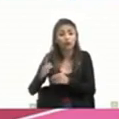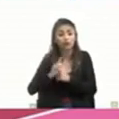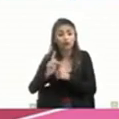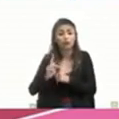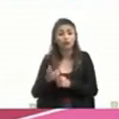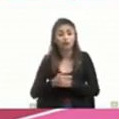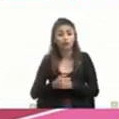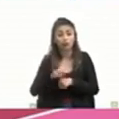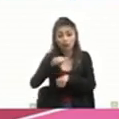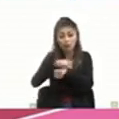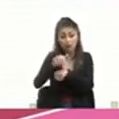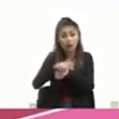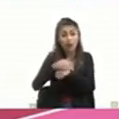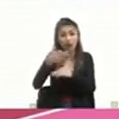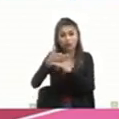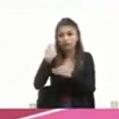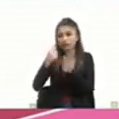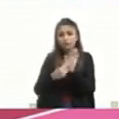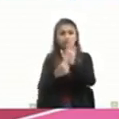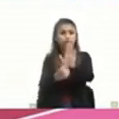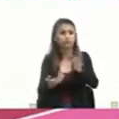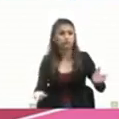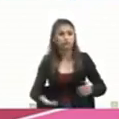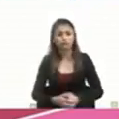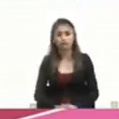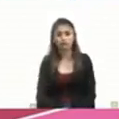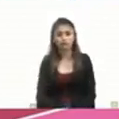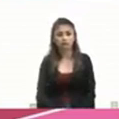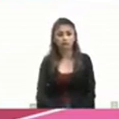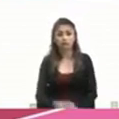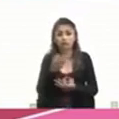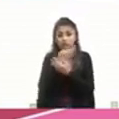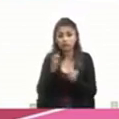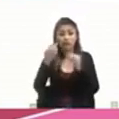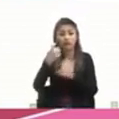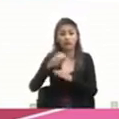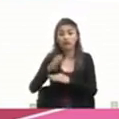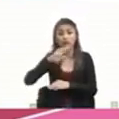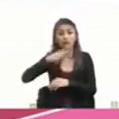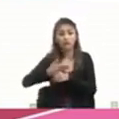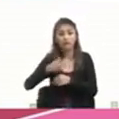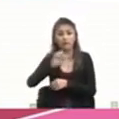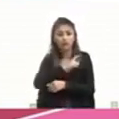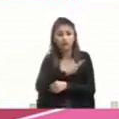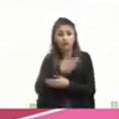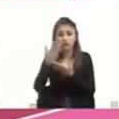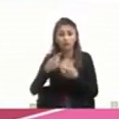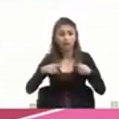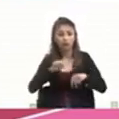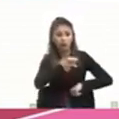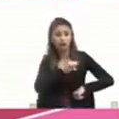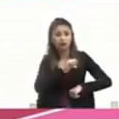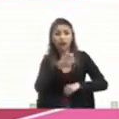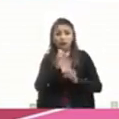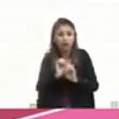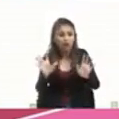Porque los números aquí están. La declaración de nuestro responsable de salud en el estado es